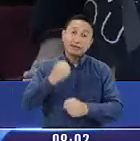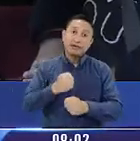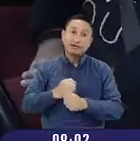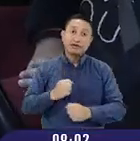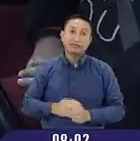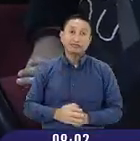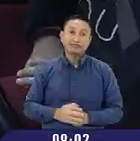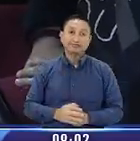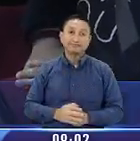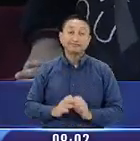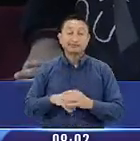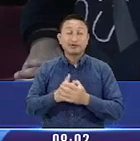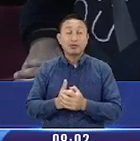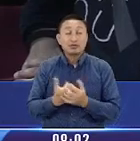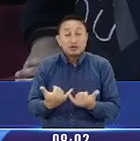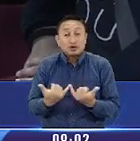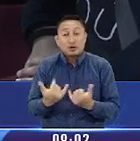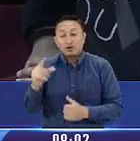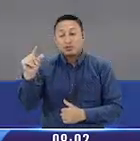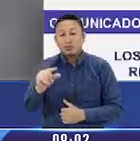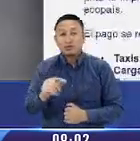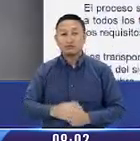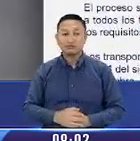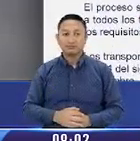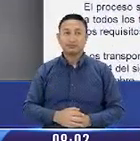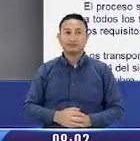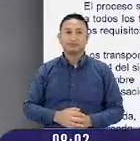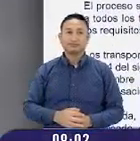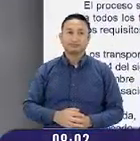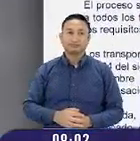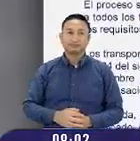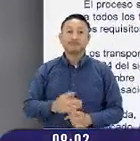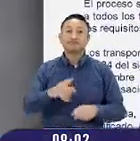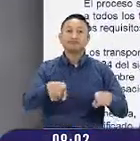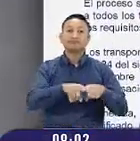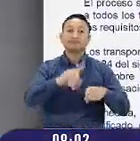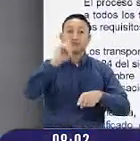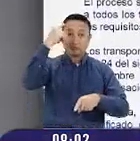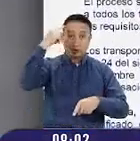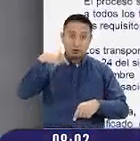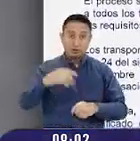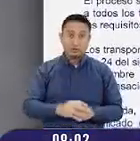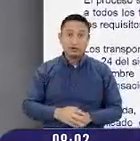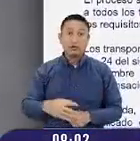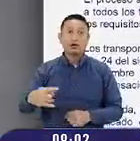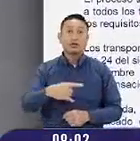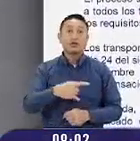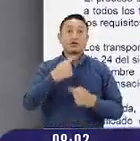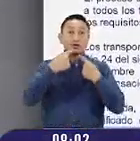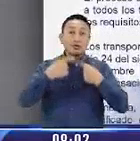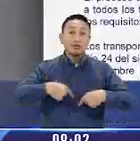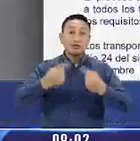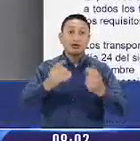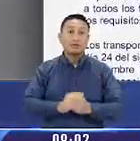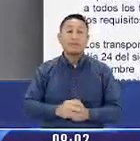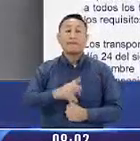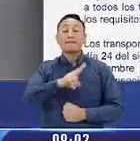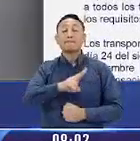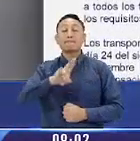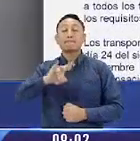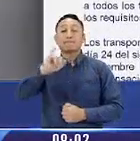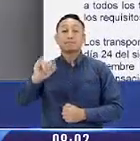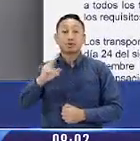Aprovechando que todavía hay subsidio hasta las 12 de la noche paralelamente el gobierno nacional a través de un comunicado informó este 17 de